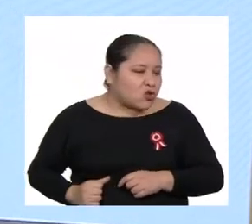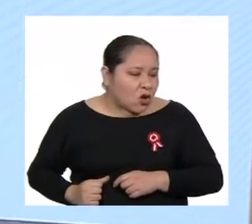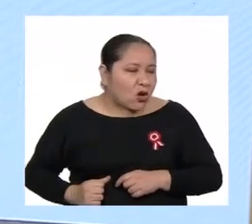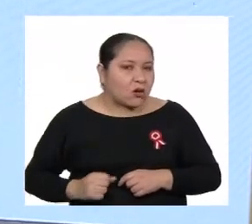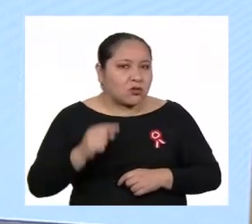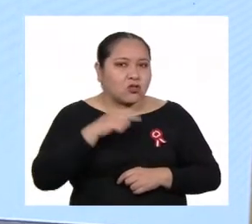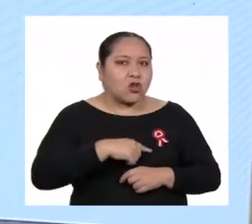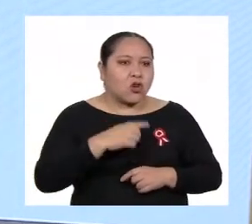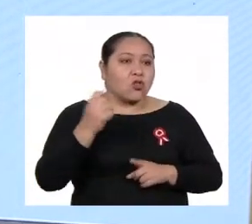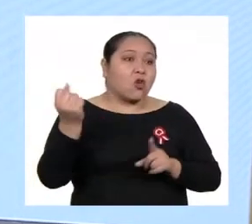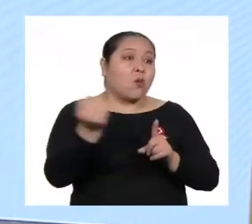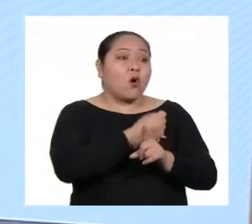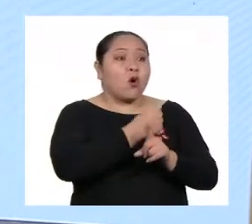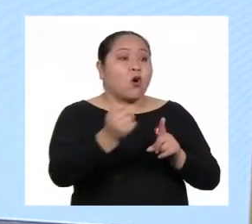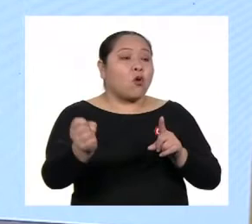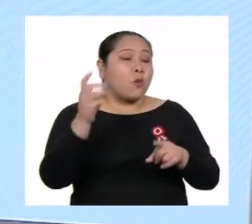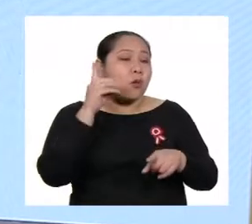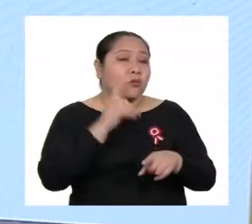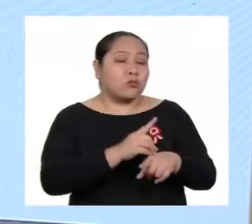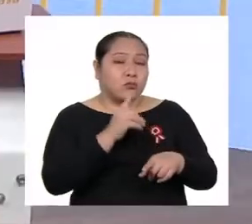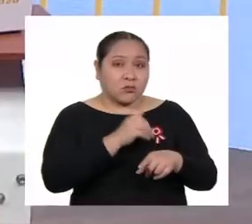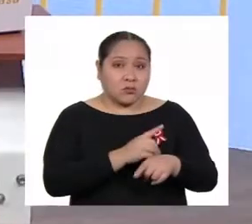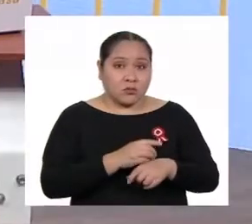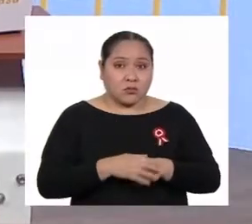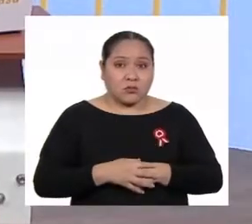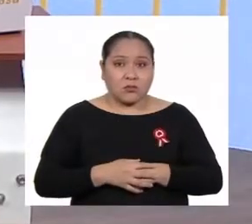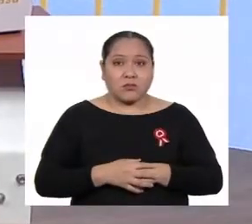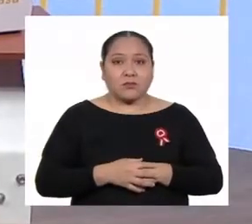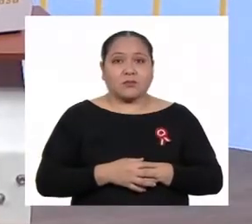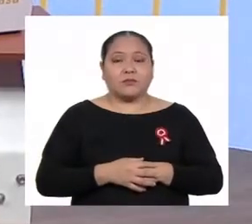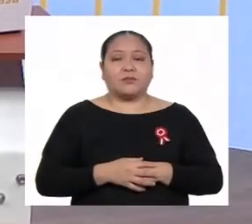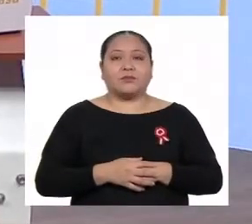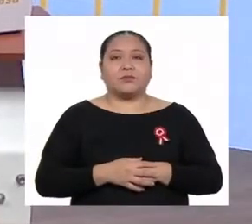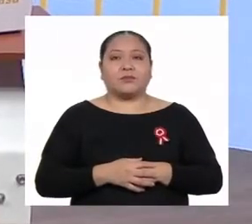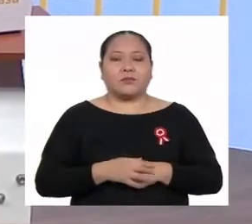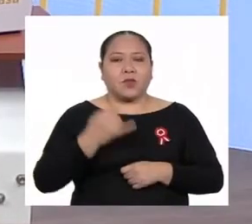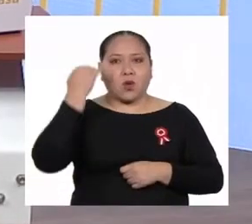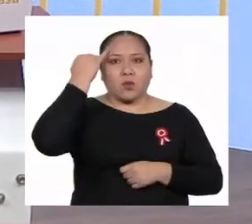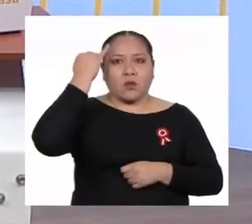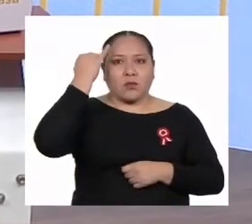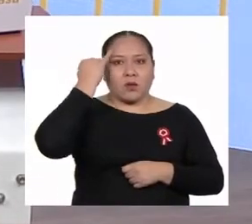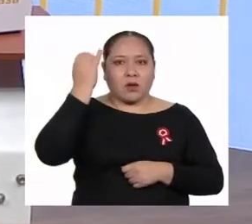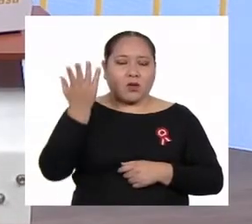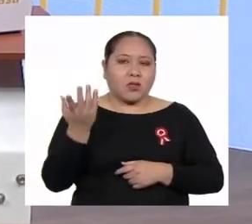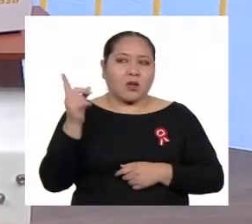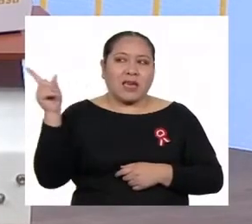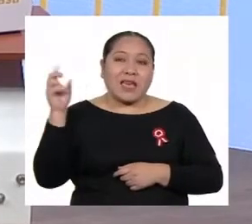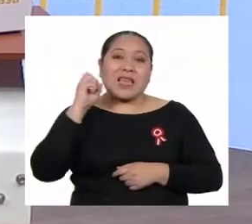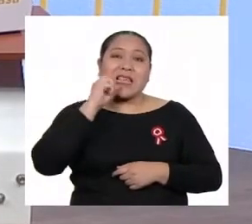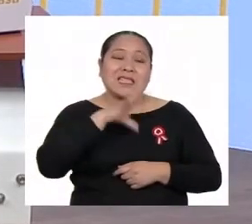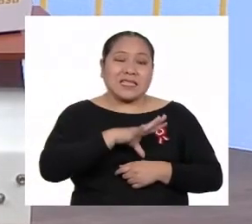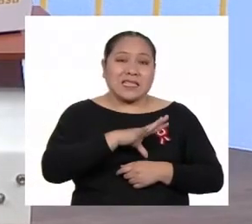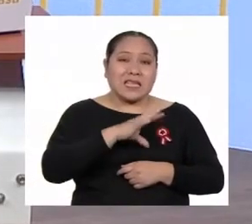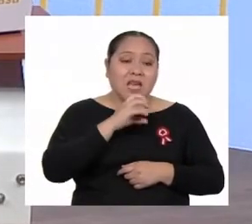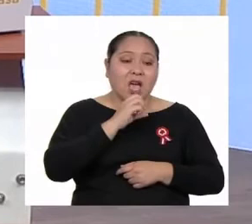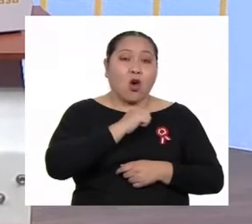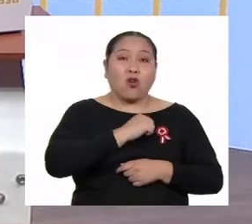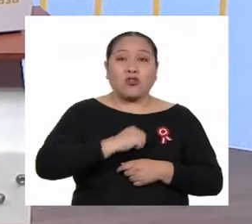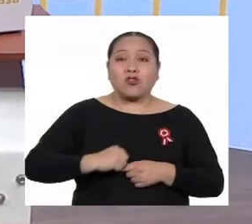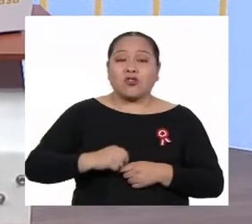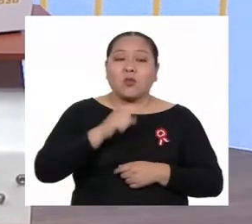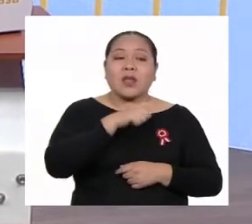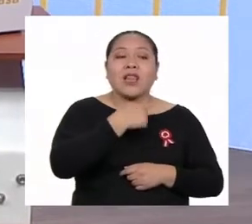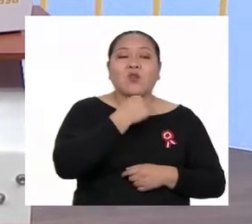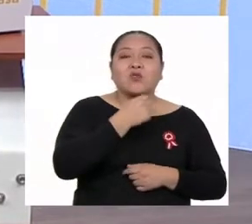ociosidades, te voy a hacer doctor a punta de palos. Me imagino que por ociosidades se refería a su gusto por los